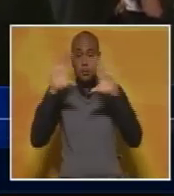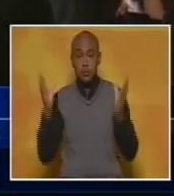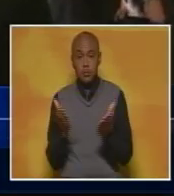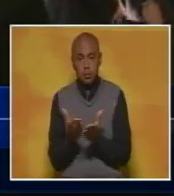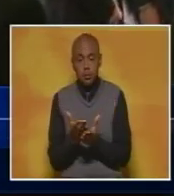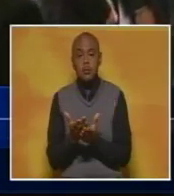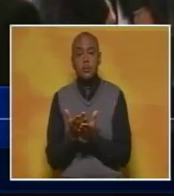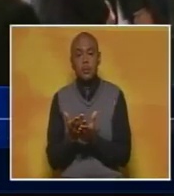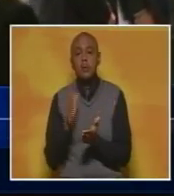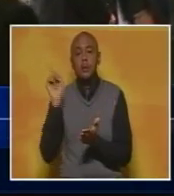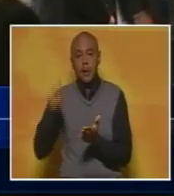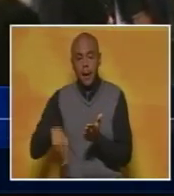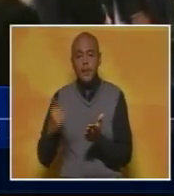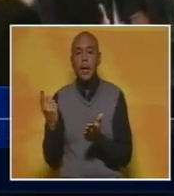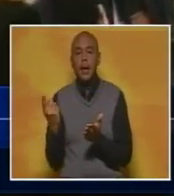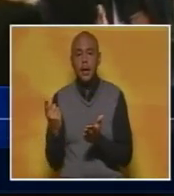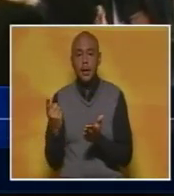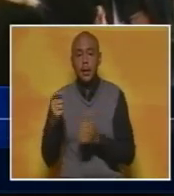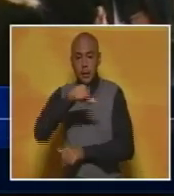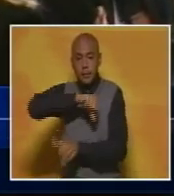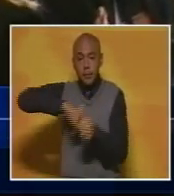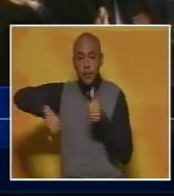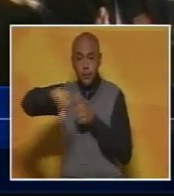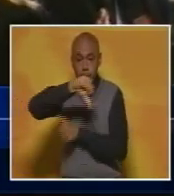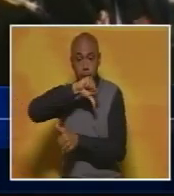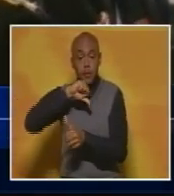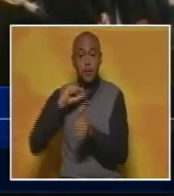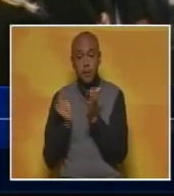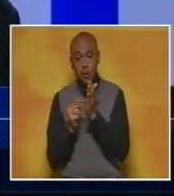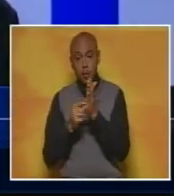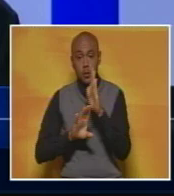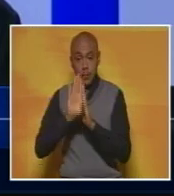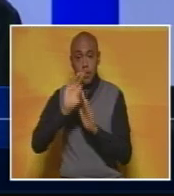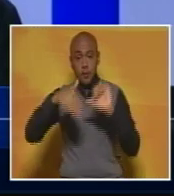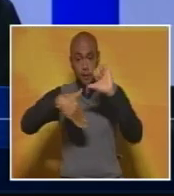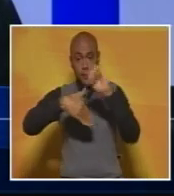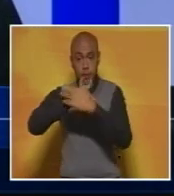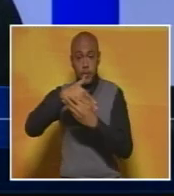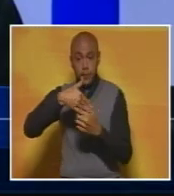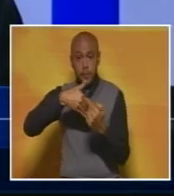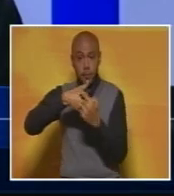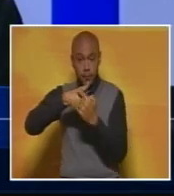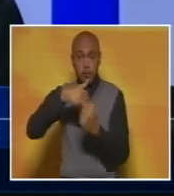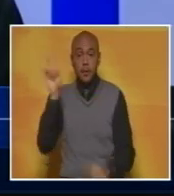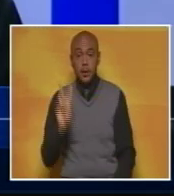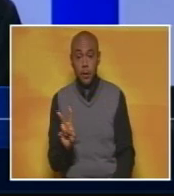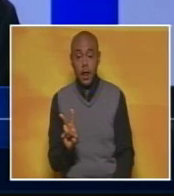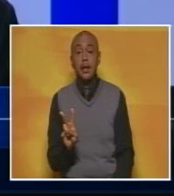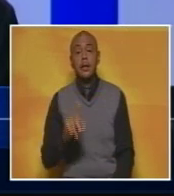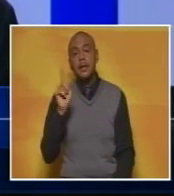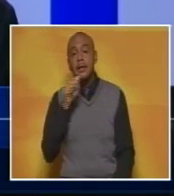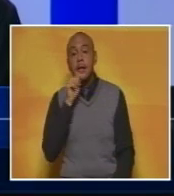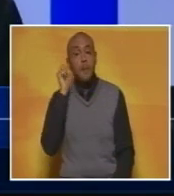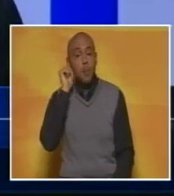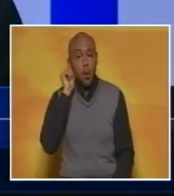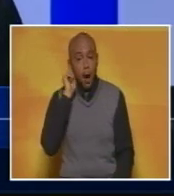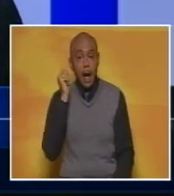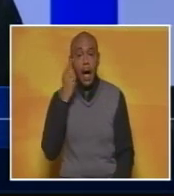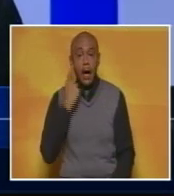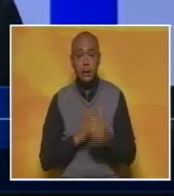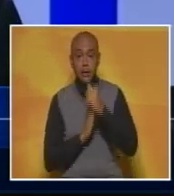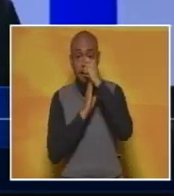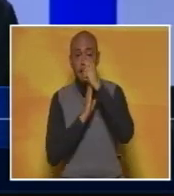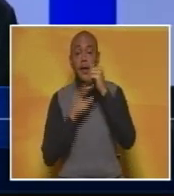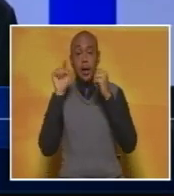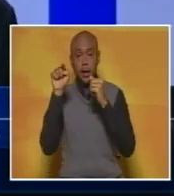y solicitar una mayor cooperación internacional y financiera con la región. Señalaron que el encuentro será auspiciado por Federica Mogherini, alta